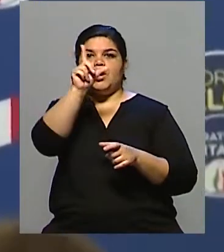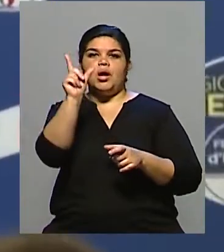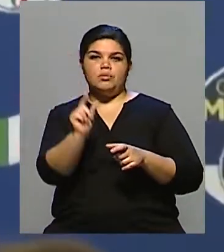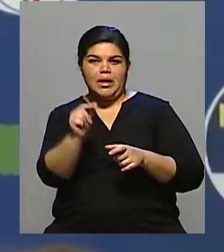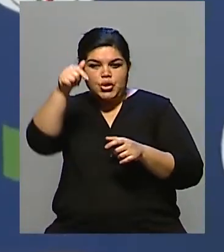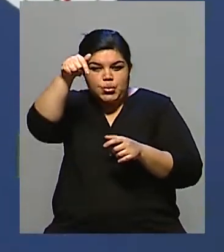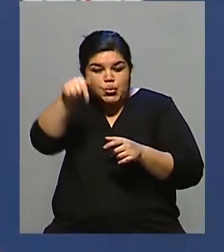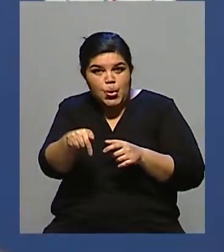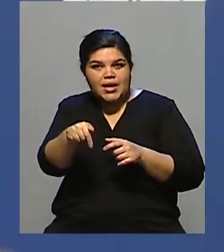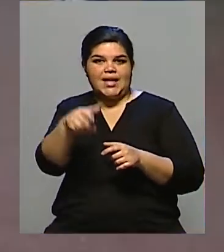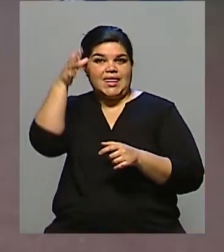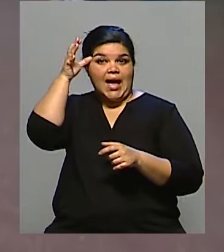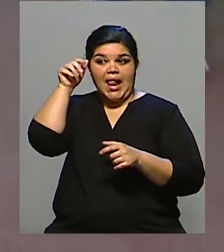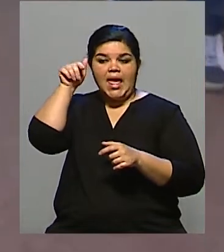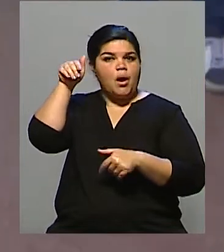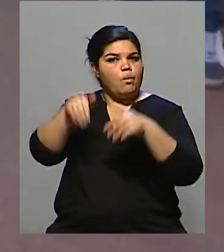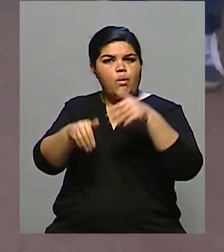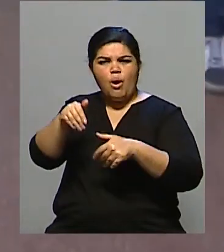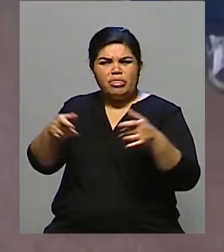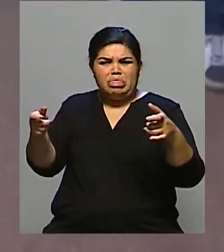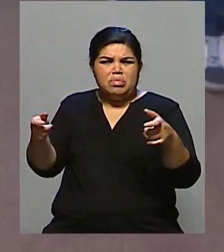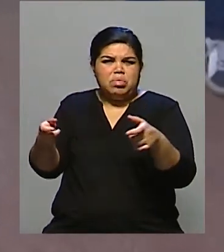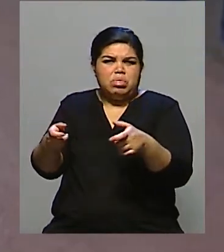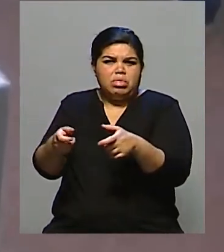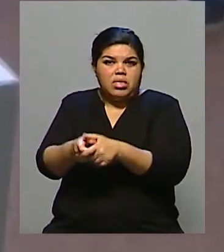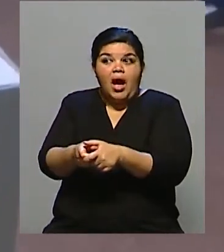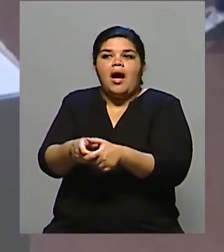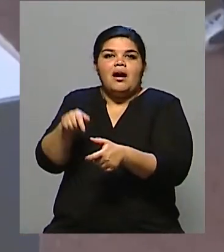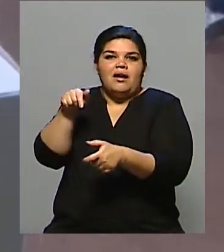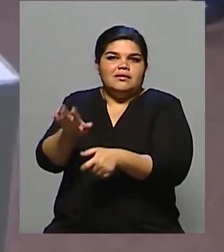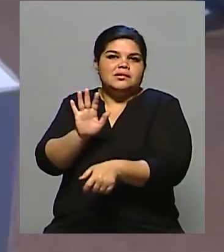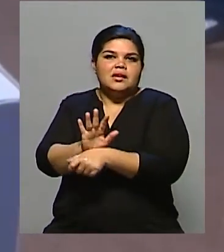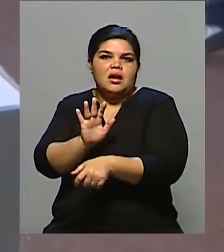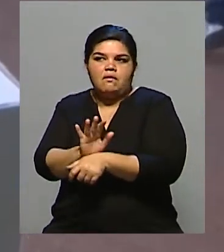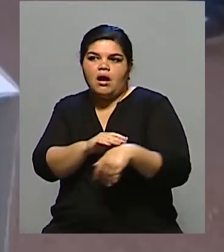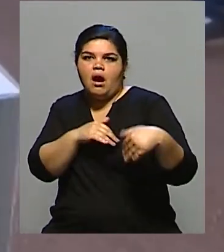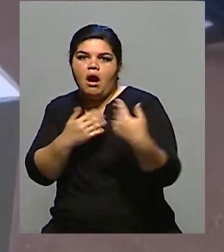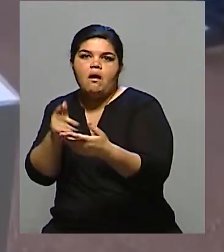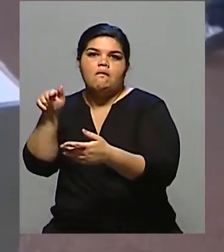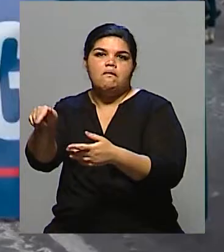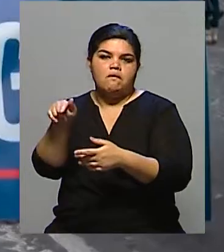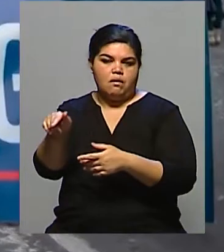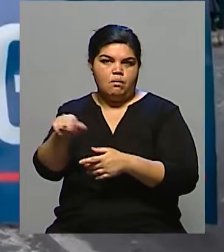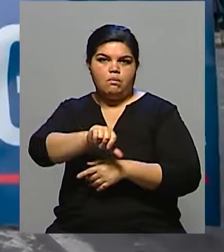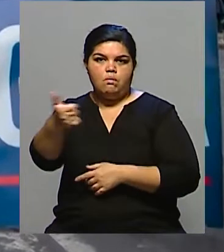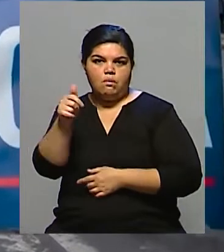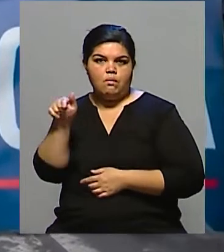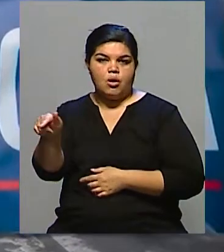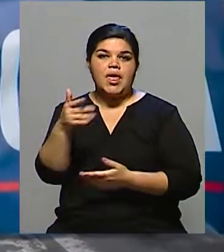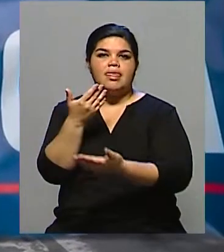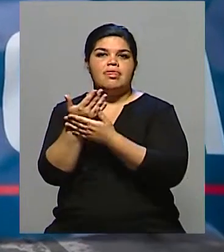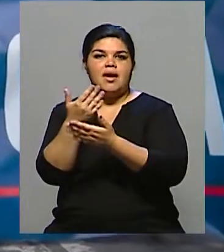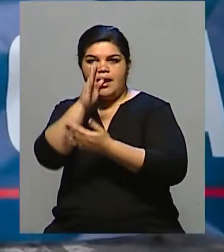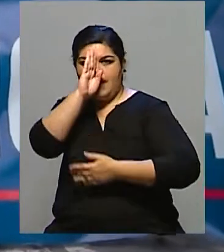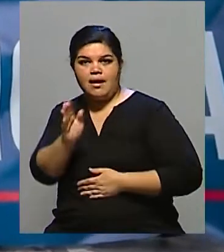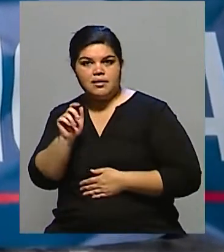baja participación también y la necesidad de apoyarse en algo nuevo y una normalización de la ultraderecha en Italia, con una